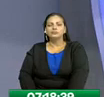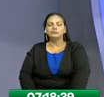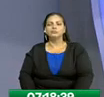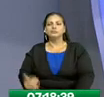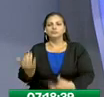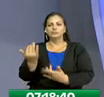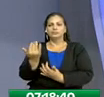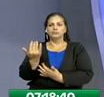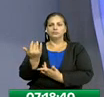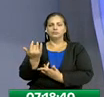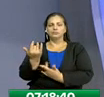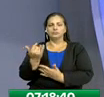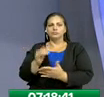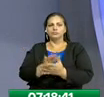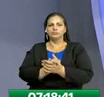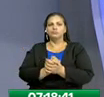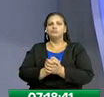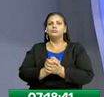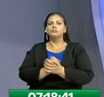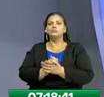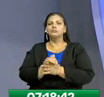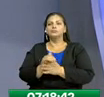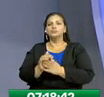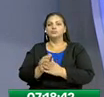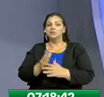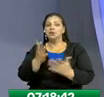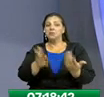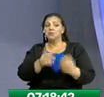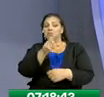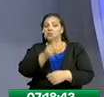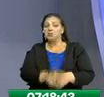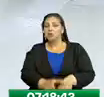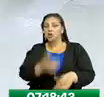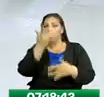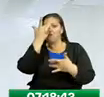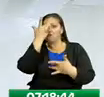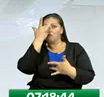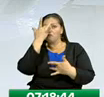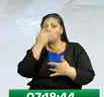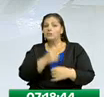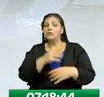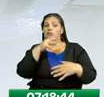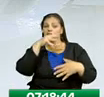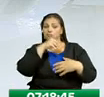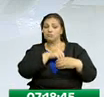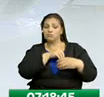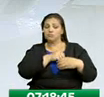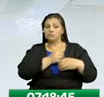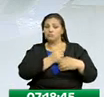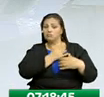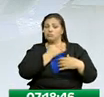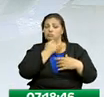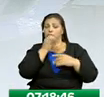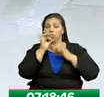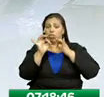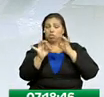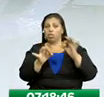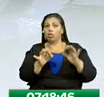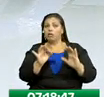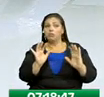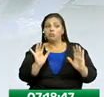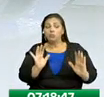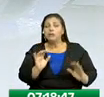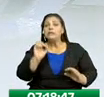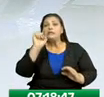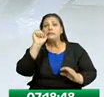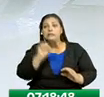días, seríamos entonces el primer país en la región que tendríamos esa posibilidad. Ahora, doctor Torres, no quiero cerrar la entrevista sin que nuestra teleaudiencia tenga